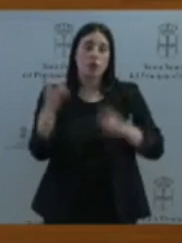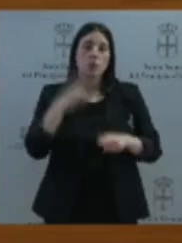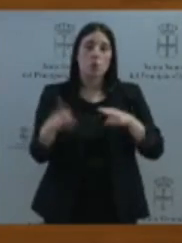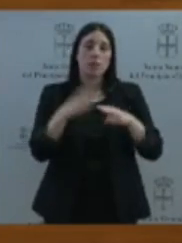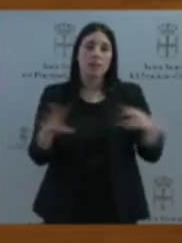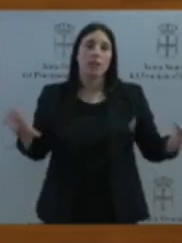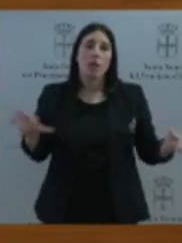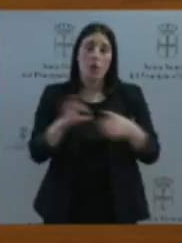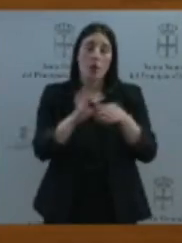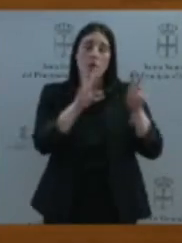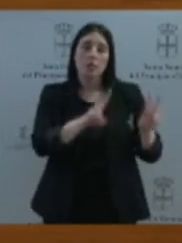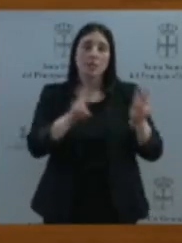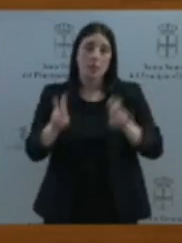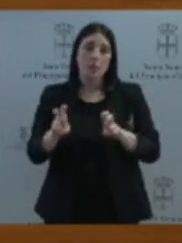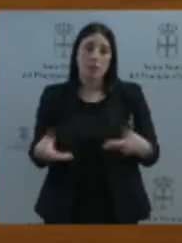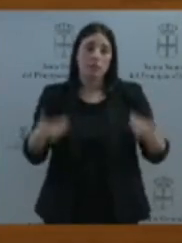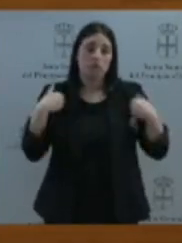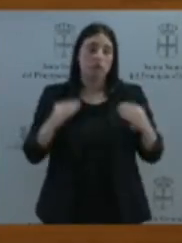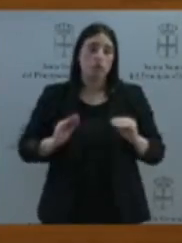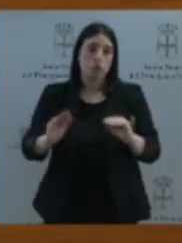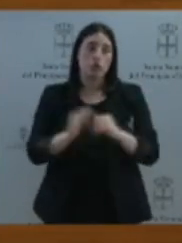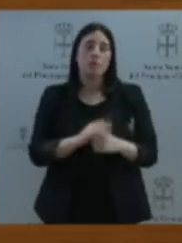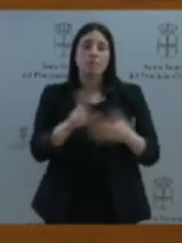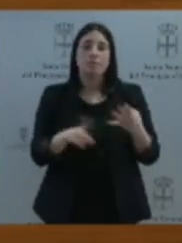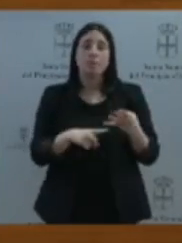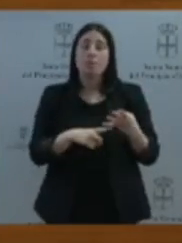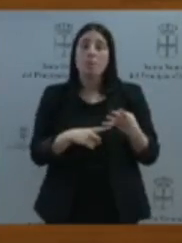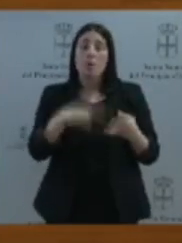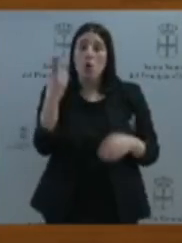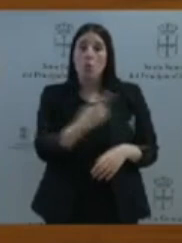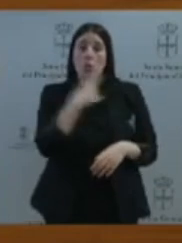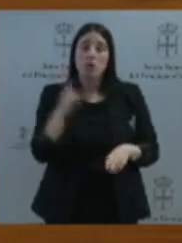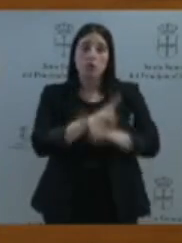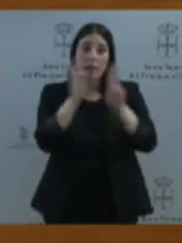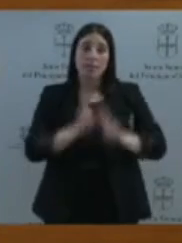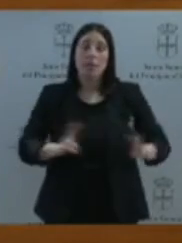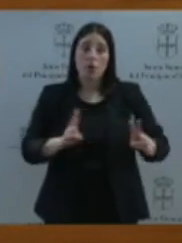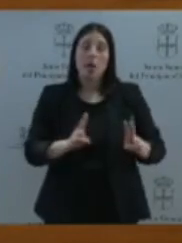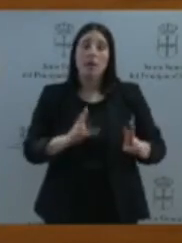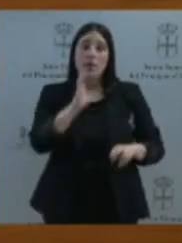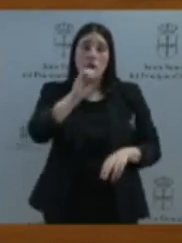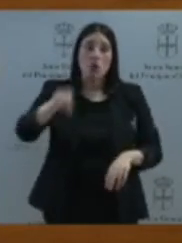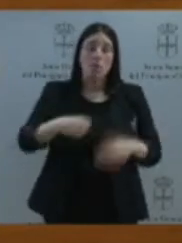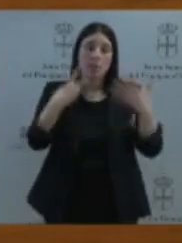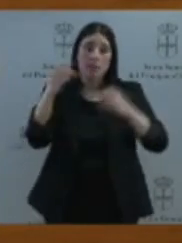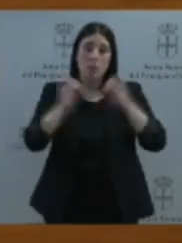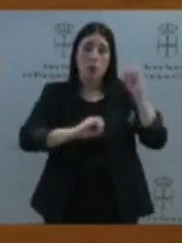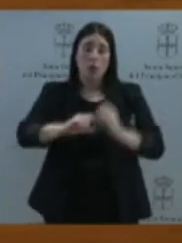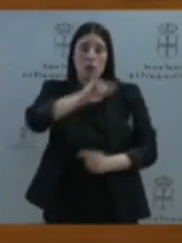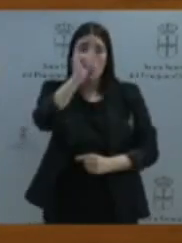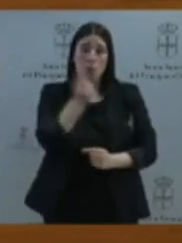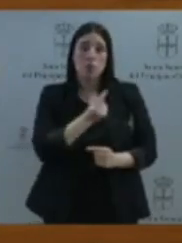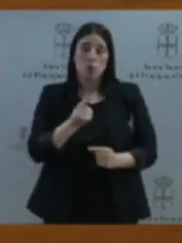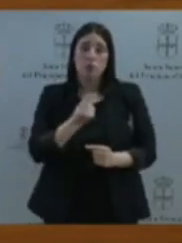competan, cumplir con el compromiso internacional de destinar el 0,7% del presupuesto a cooperación al desarrollo y hacer